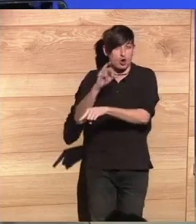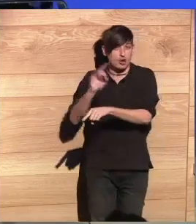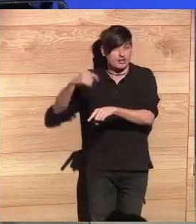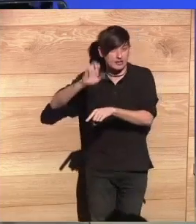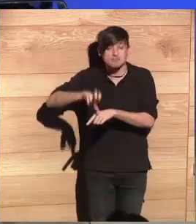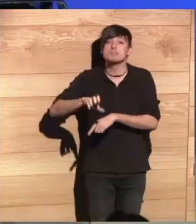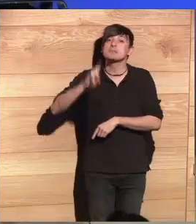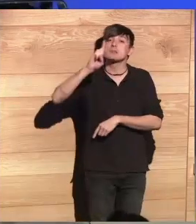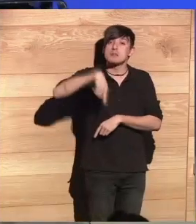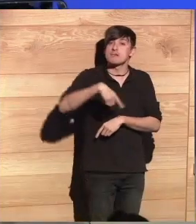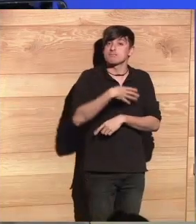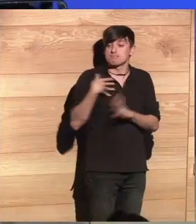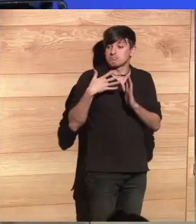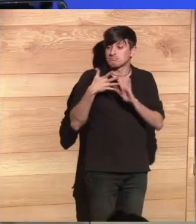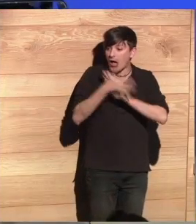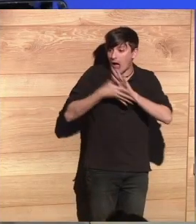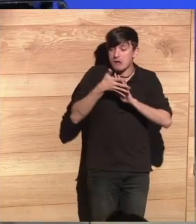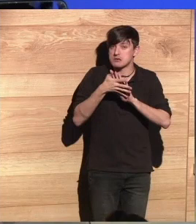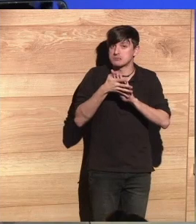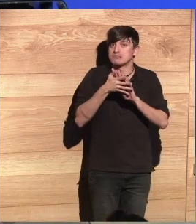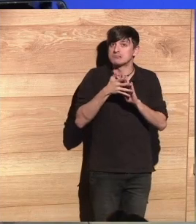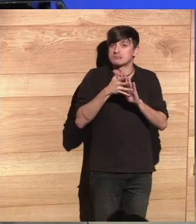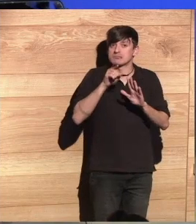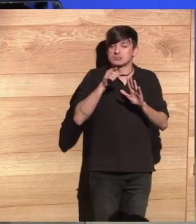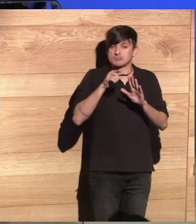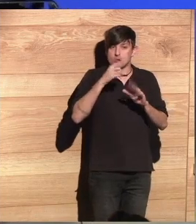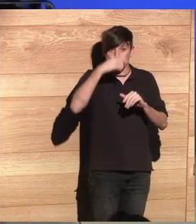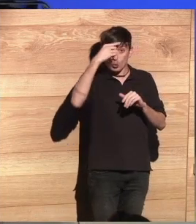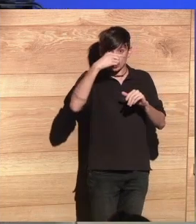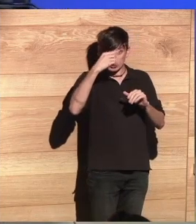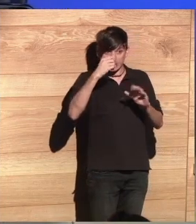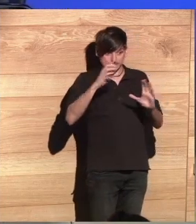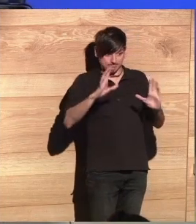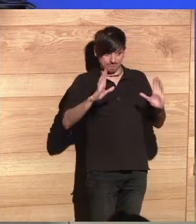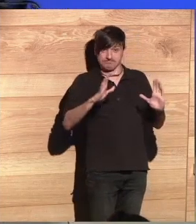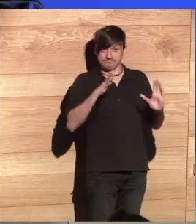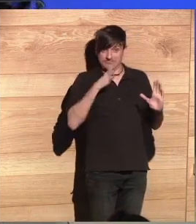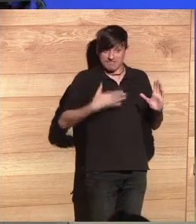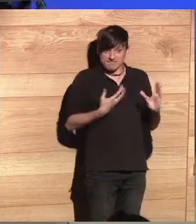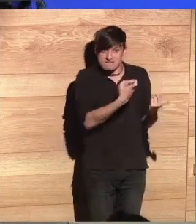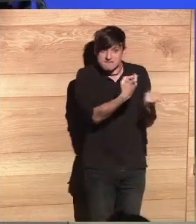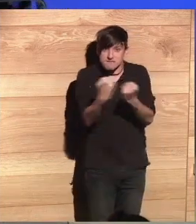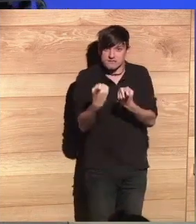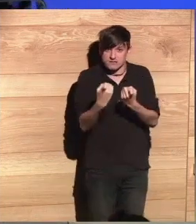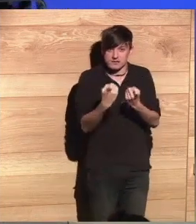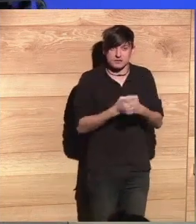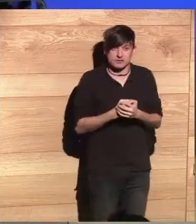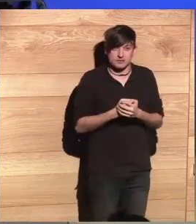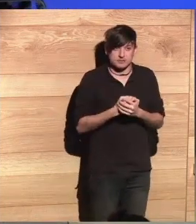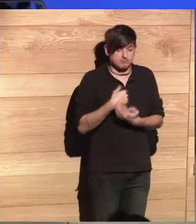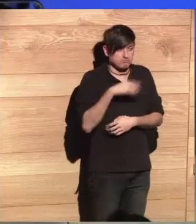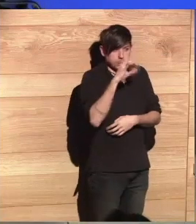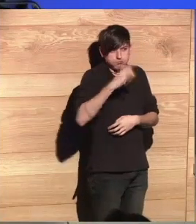también para, bueno, pues hablar sobre esta dimensión cultural que sobre todo hoy en día hace tanta falta, ¿no? A mí sí